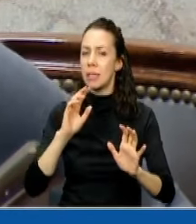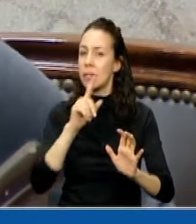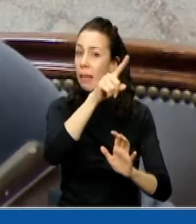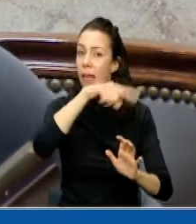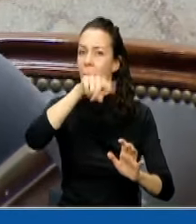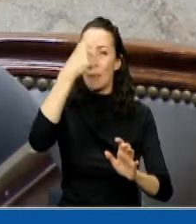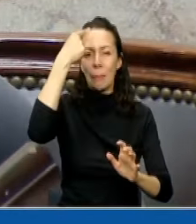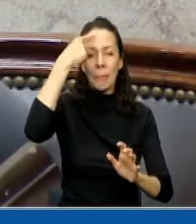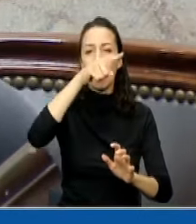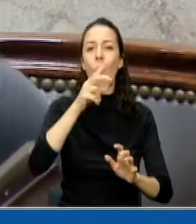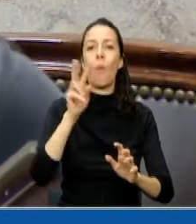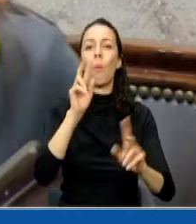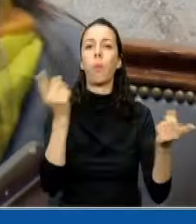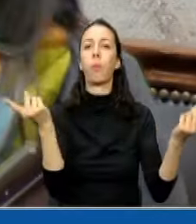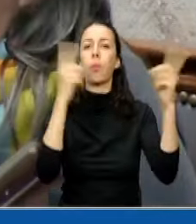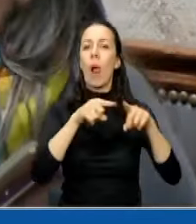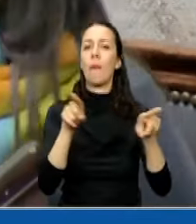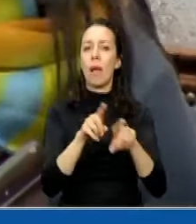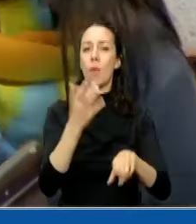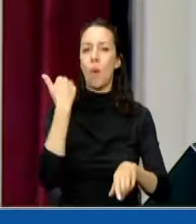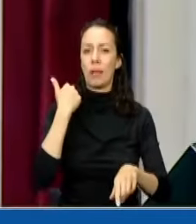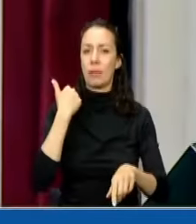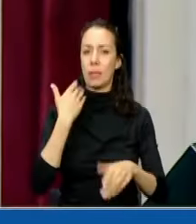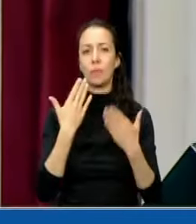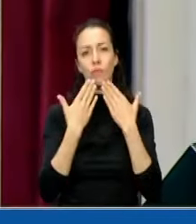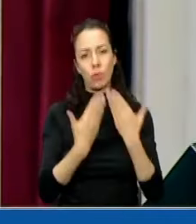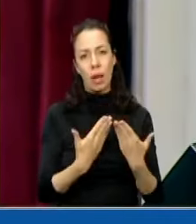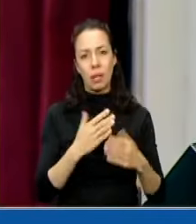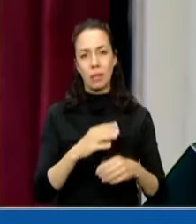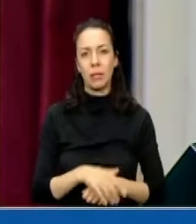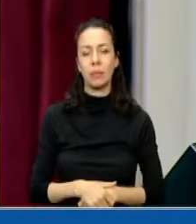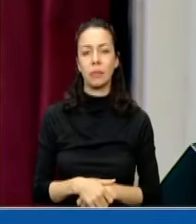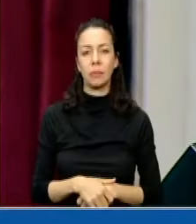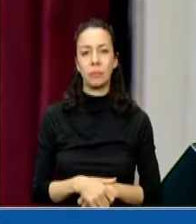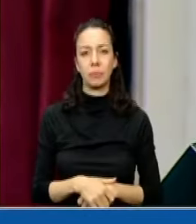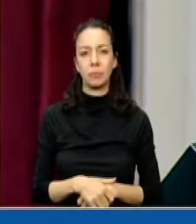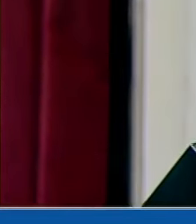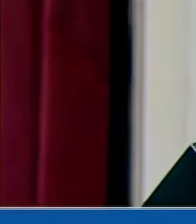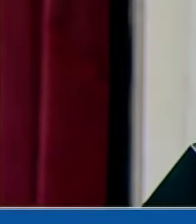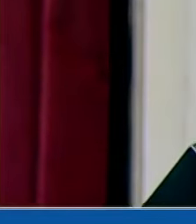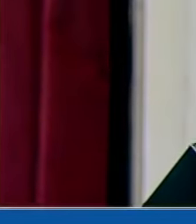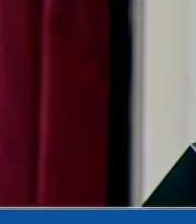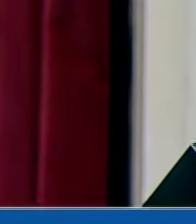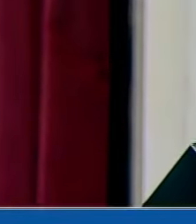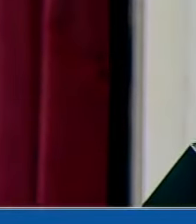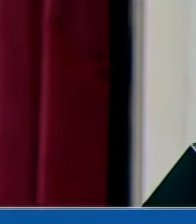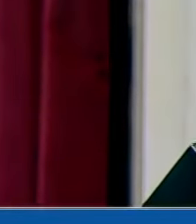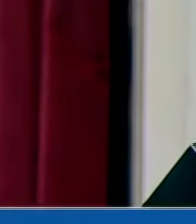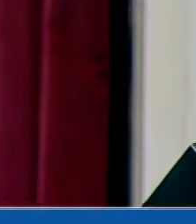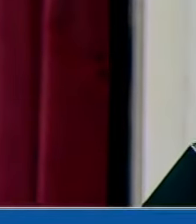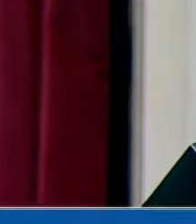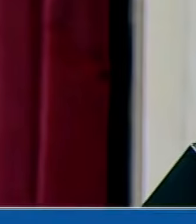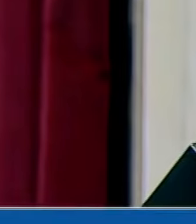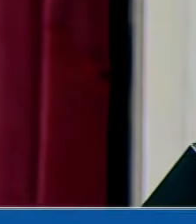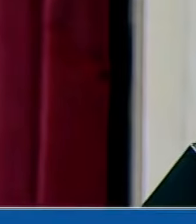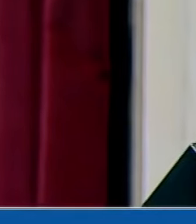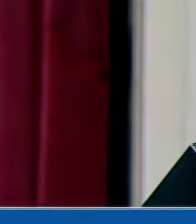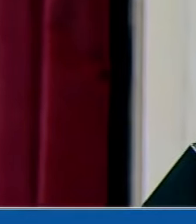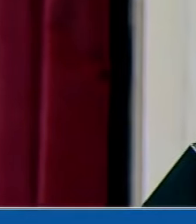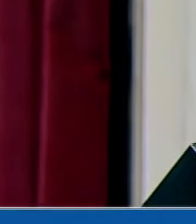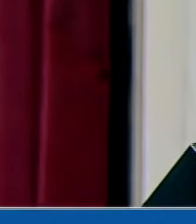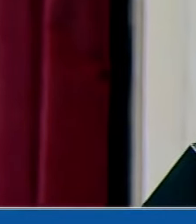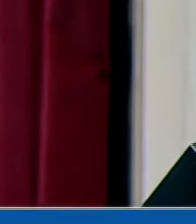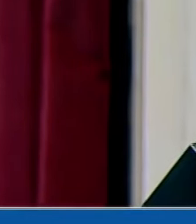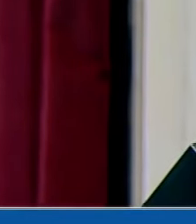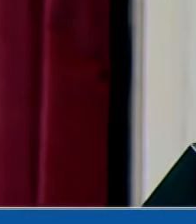levantar cabeza. Muchas gracias. Muchas gracias, señora diputada. La cuestión planteada será